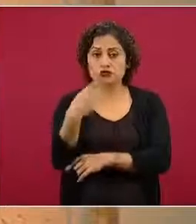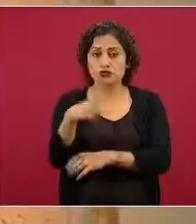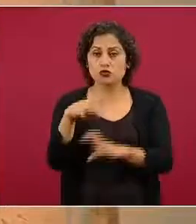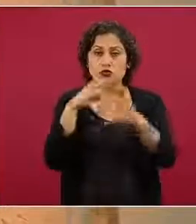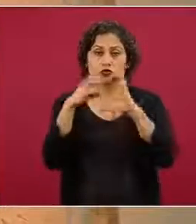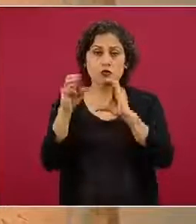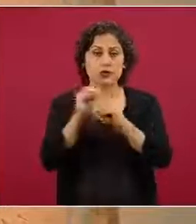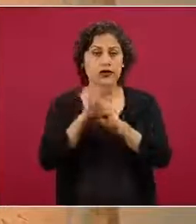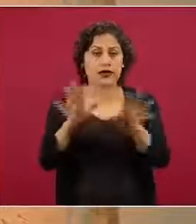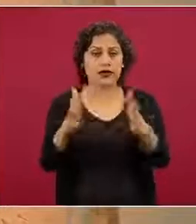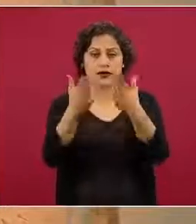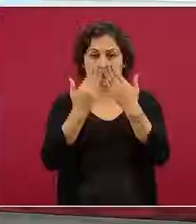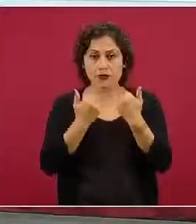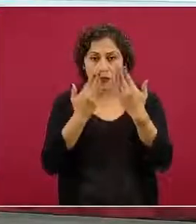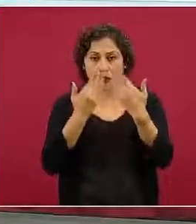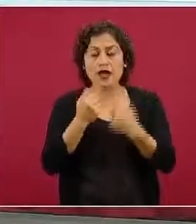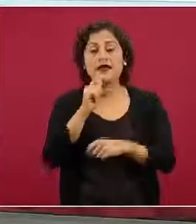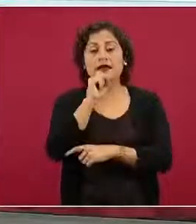acceso a múltiples